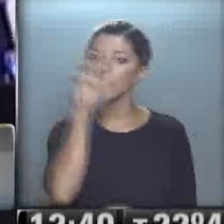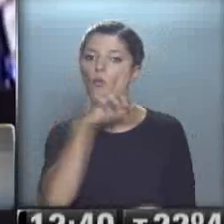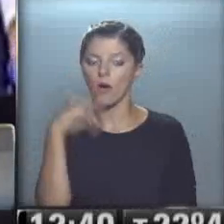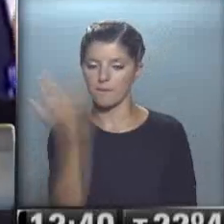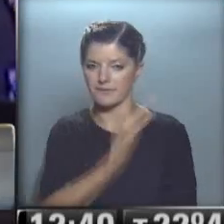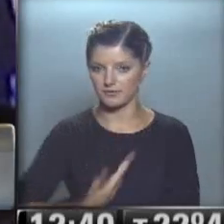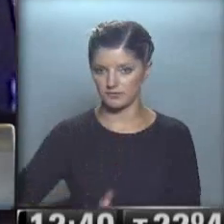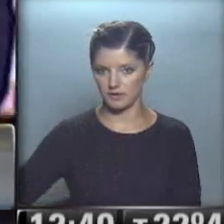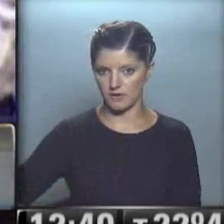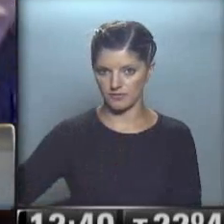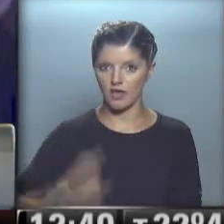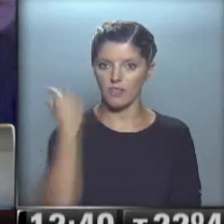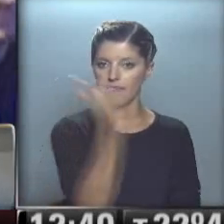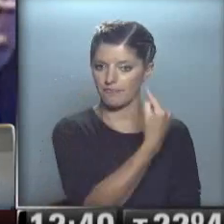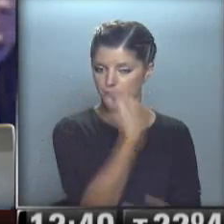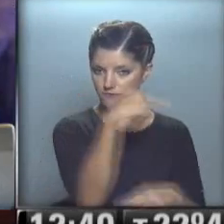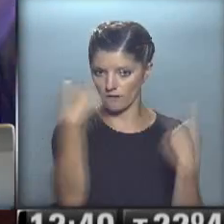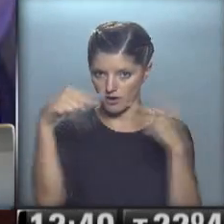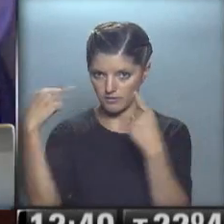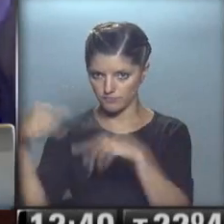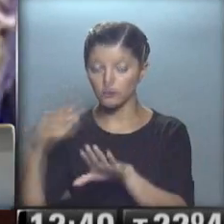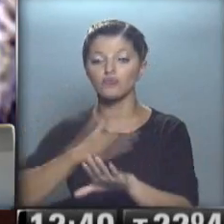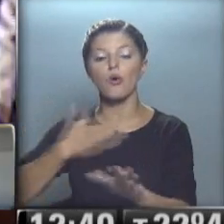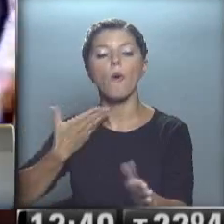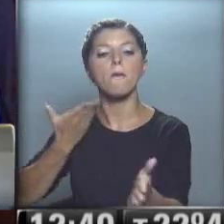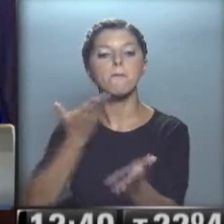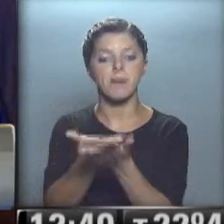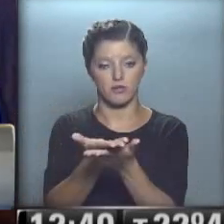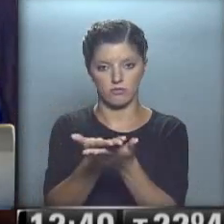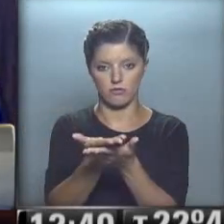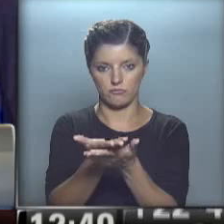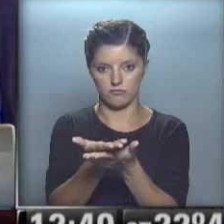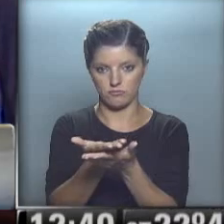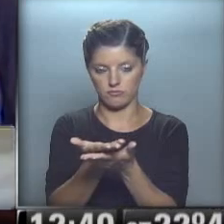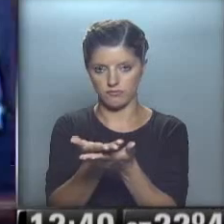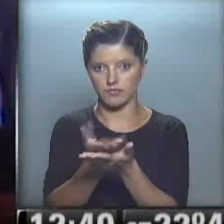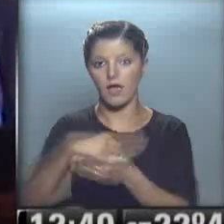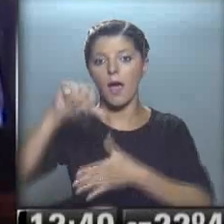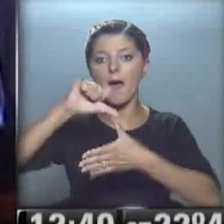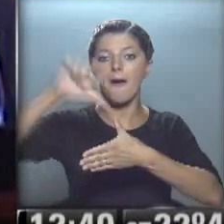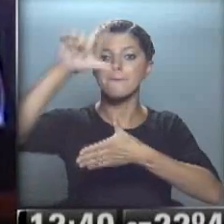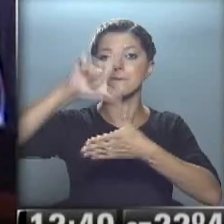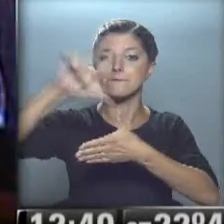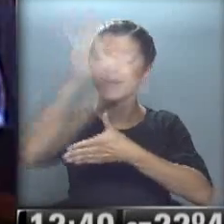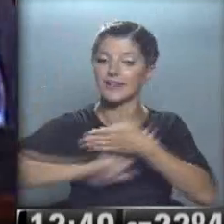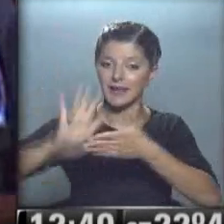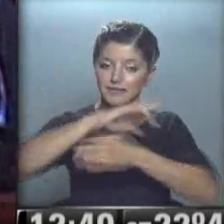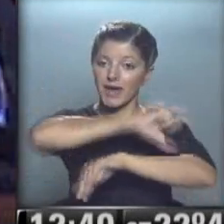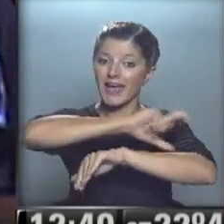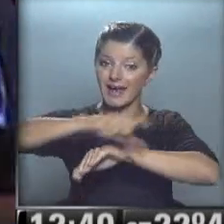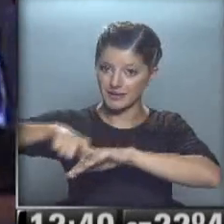estado y de gobierno proclamo solemnemente América Latina y el